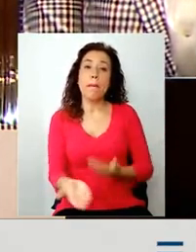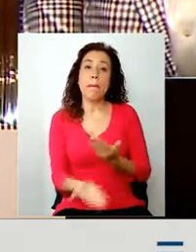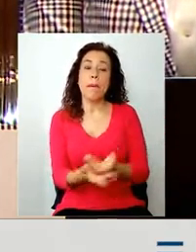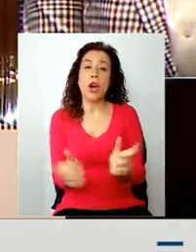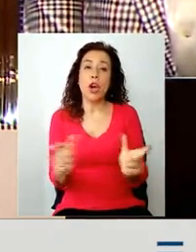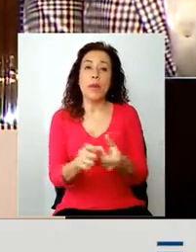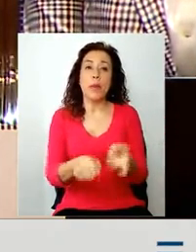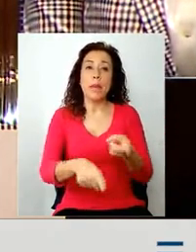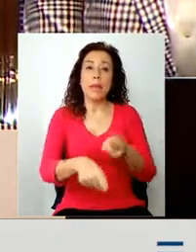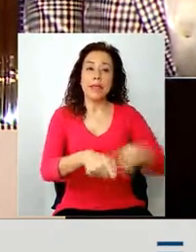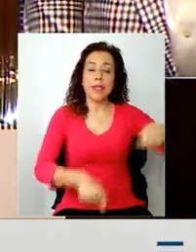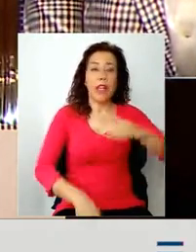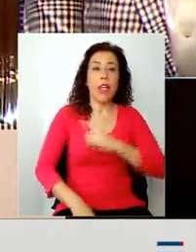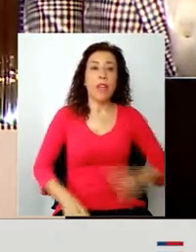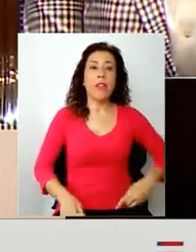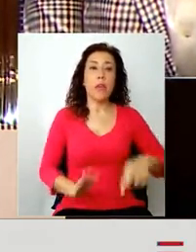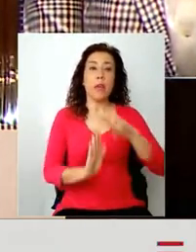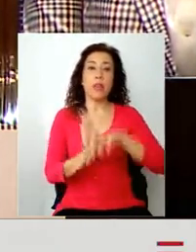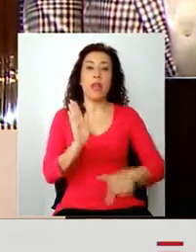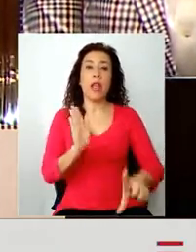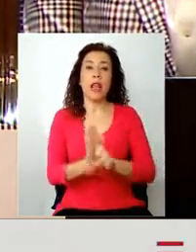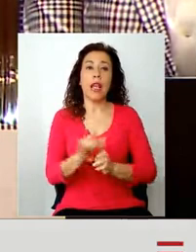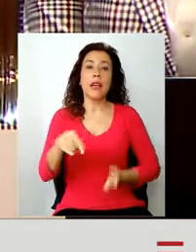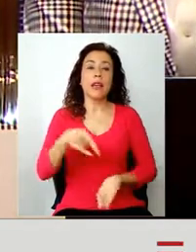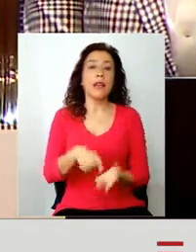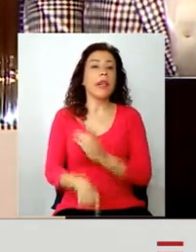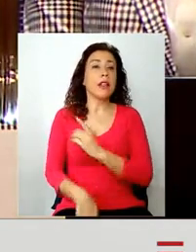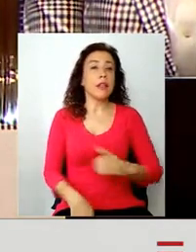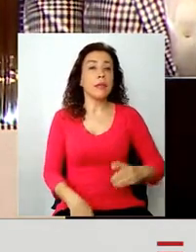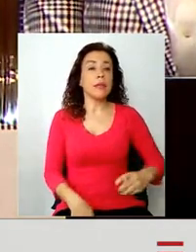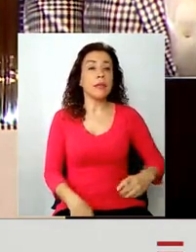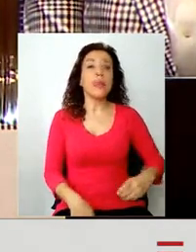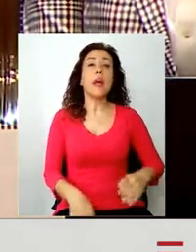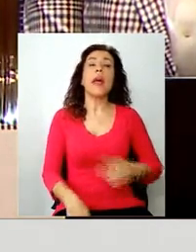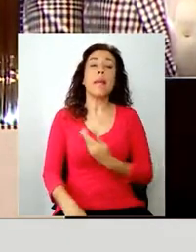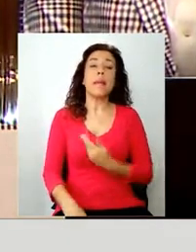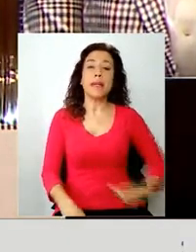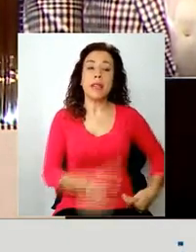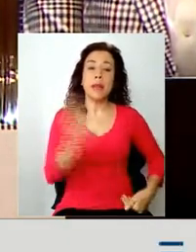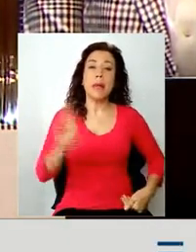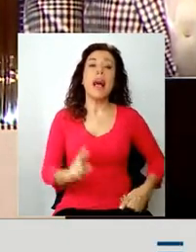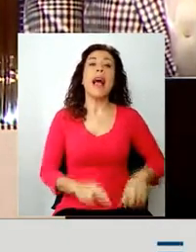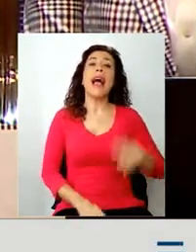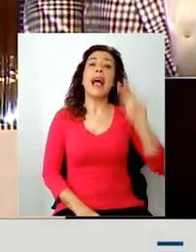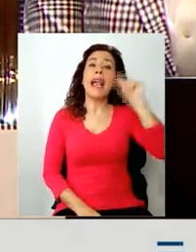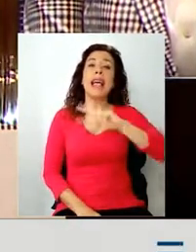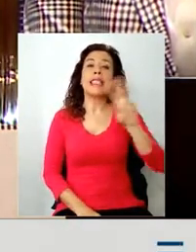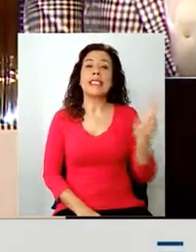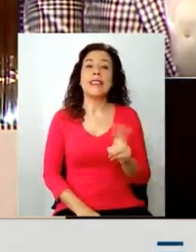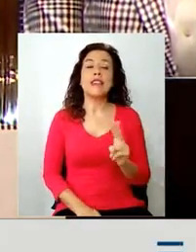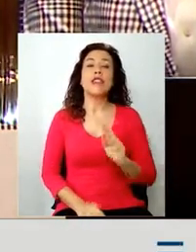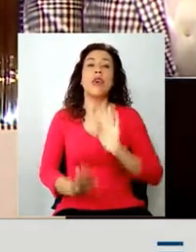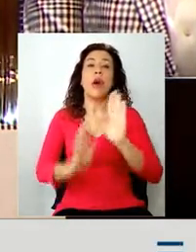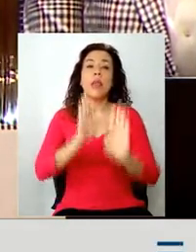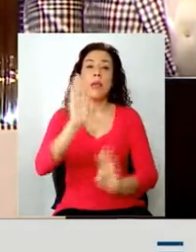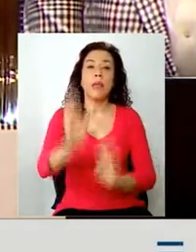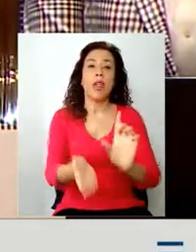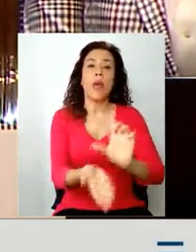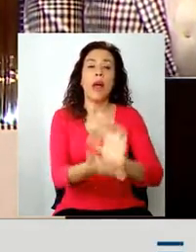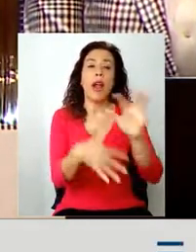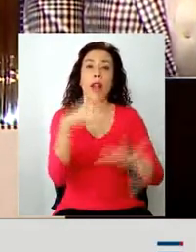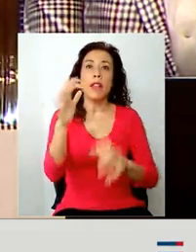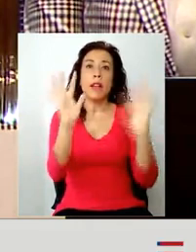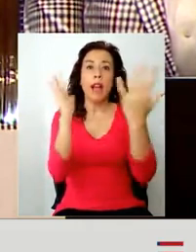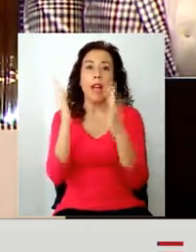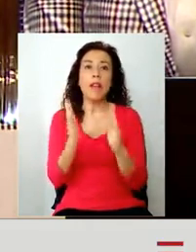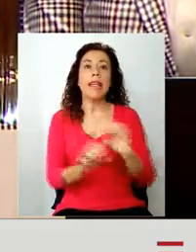recaída en el proyecto de ley originado un mensaje que crea el servicio de biodiversidad y áreas protegidas y el Sistema Nacional de